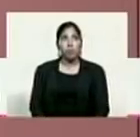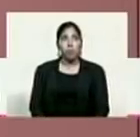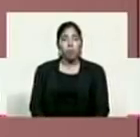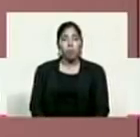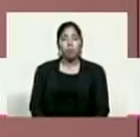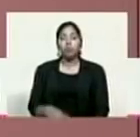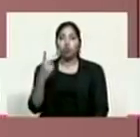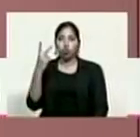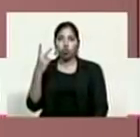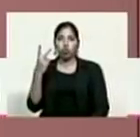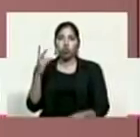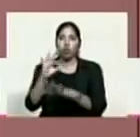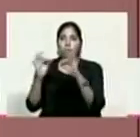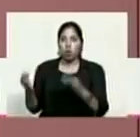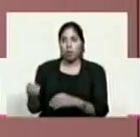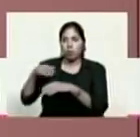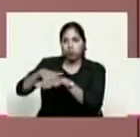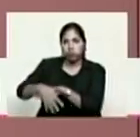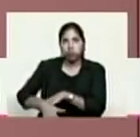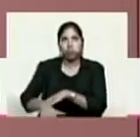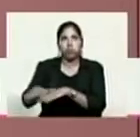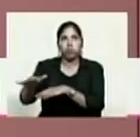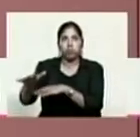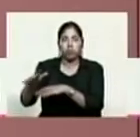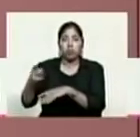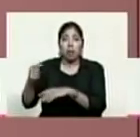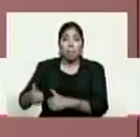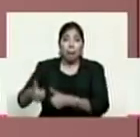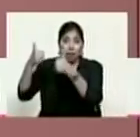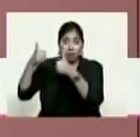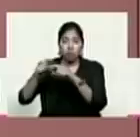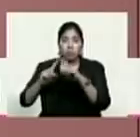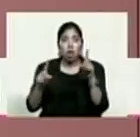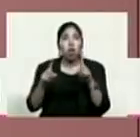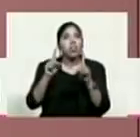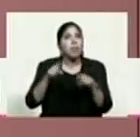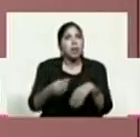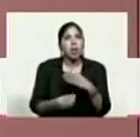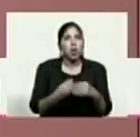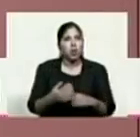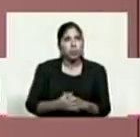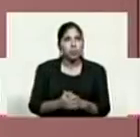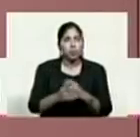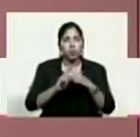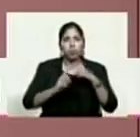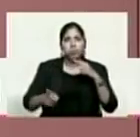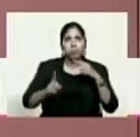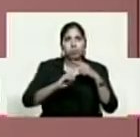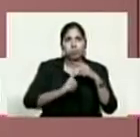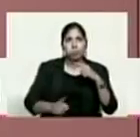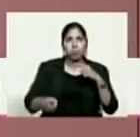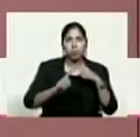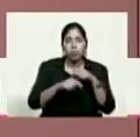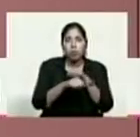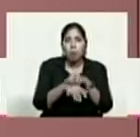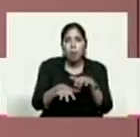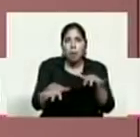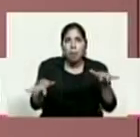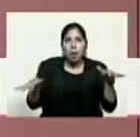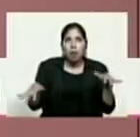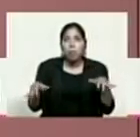mixta, hidroeléctrica, que es la mayoría del suministro del país, y termoeléctrica, que surte de electricidad a muchas partes del